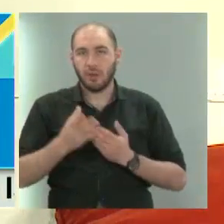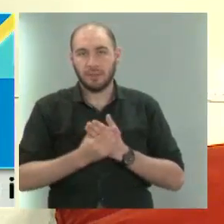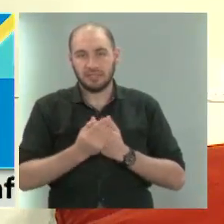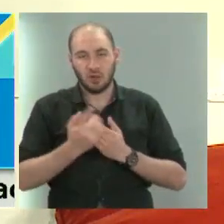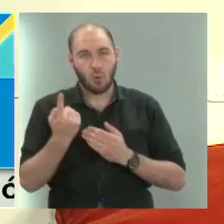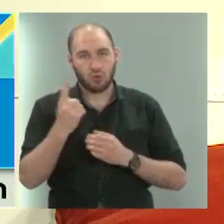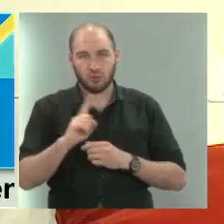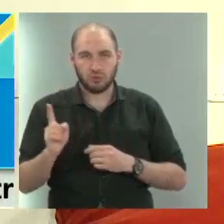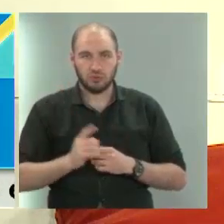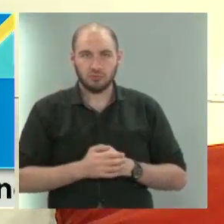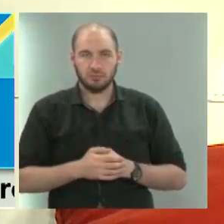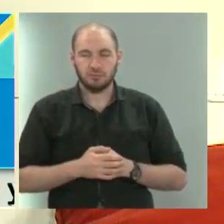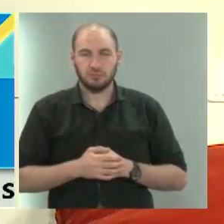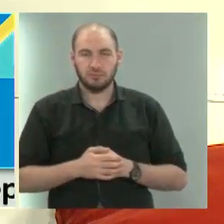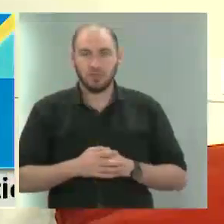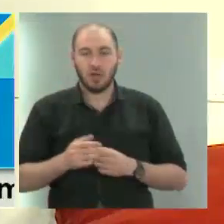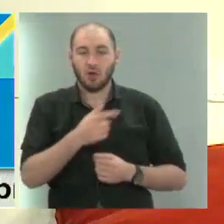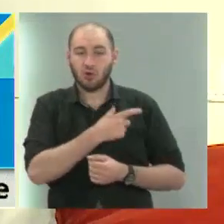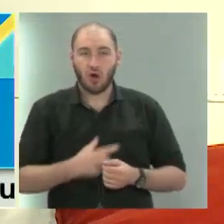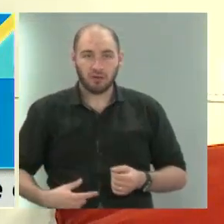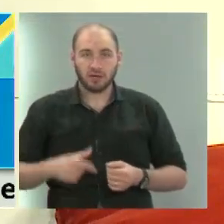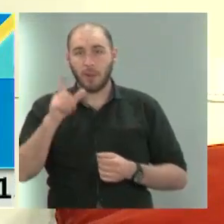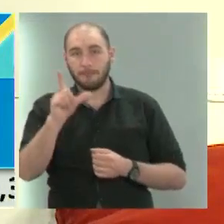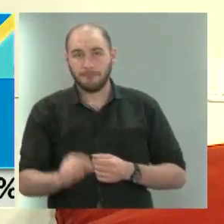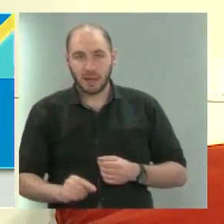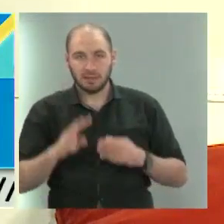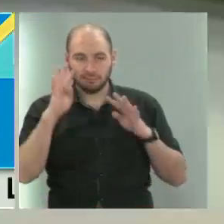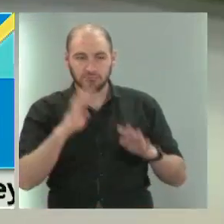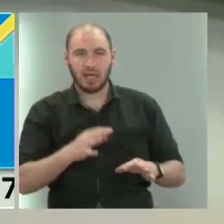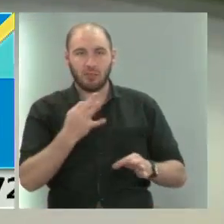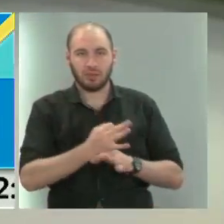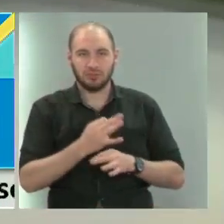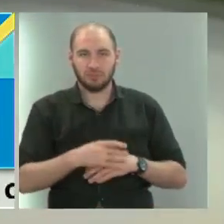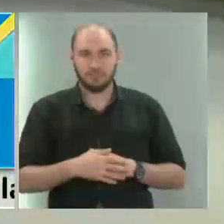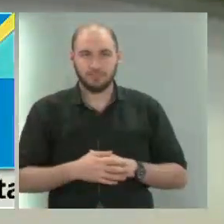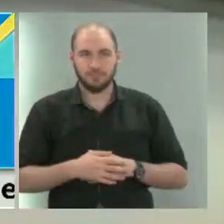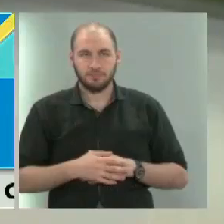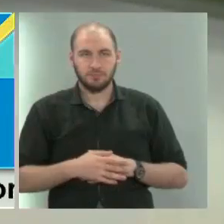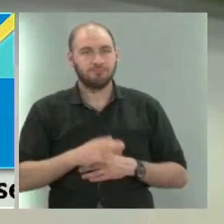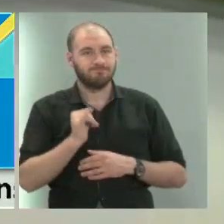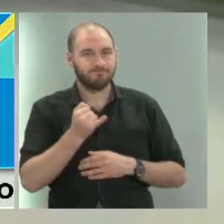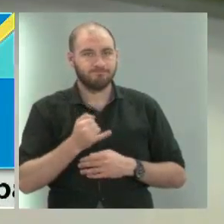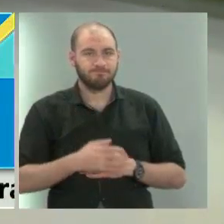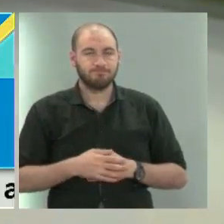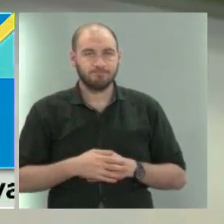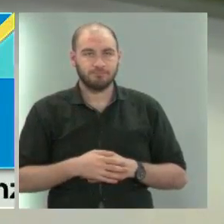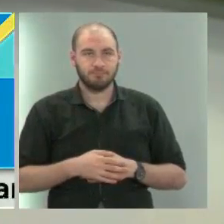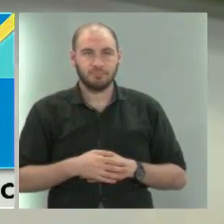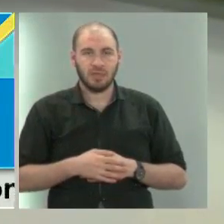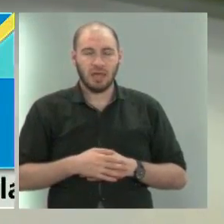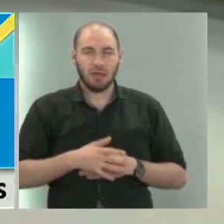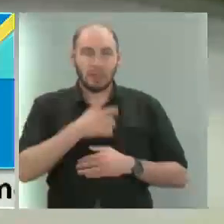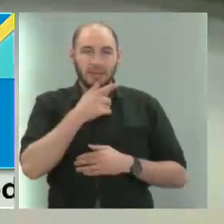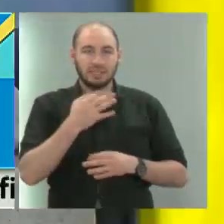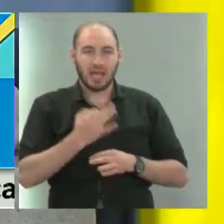ministerio, ¿no? Es todo un gobierno y todo un país mirando la educación. Totalmente de acuerdo. Me parece que